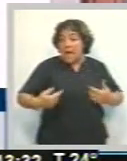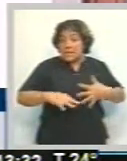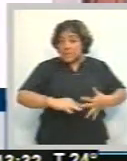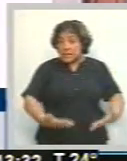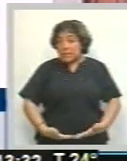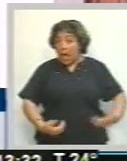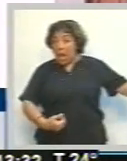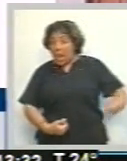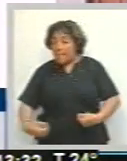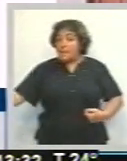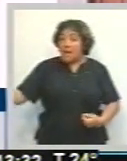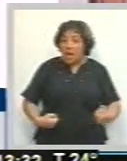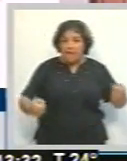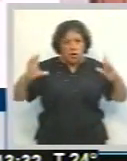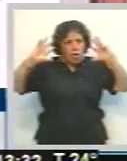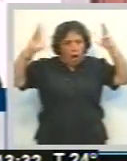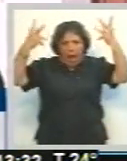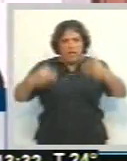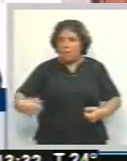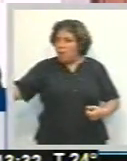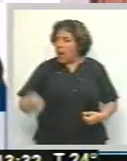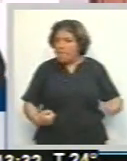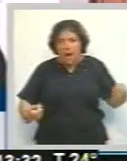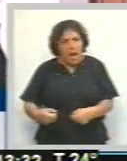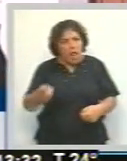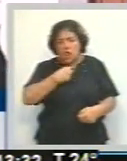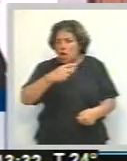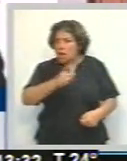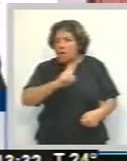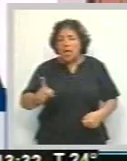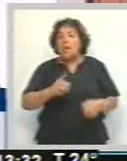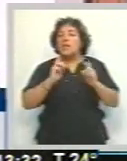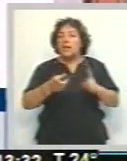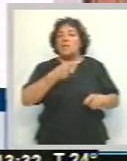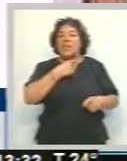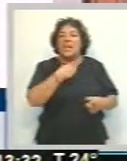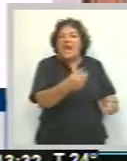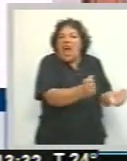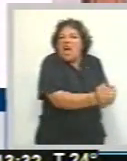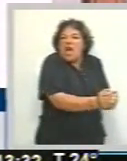aparentemente ofuscado por el embarazo que ella está gestando, e inclusive también quiso amarrarla.